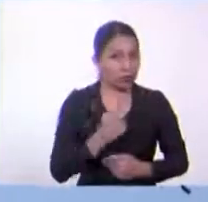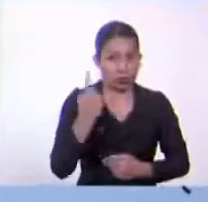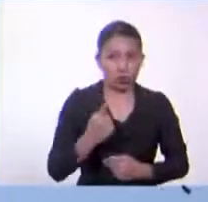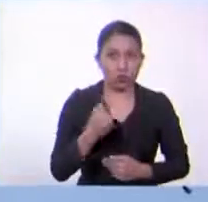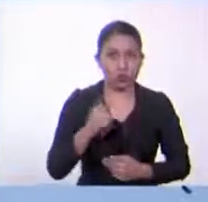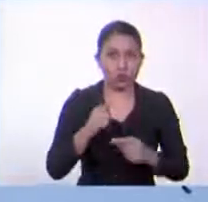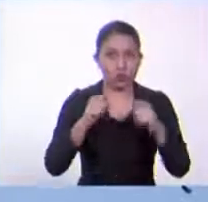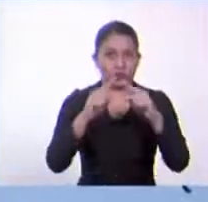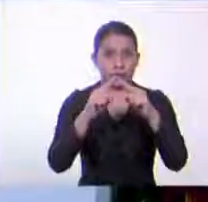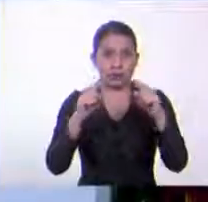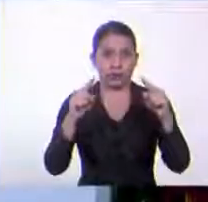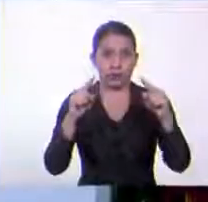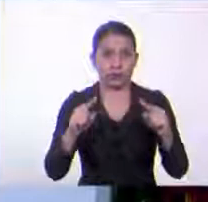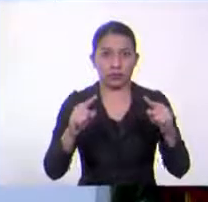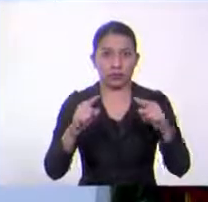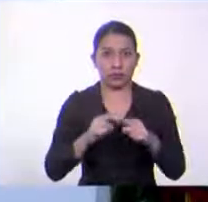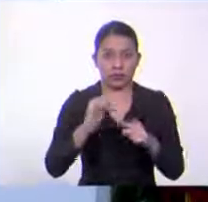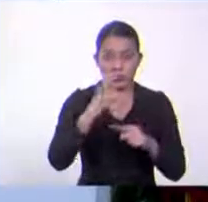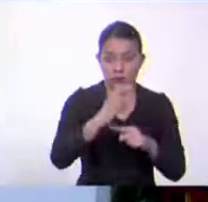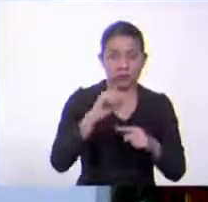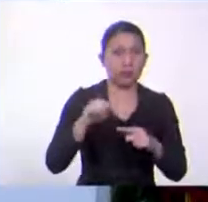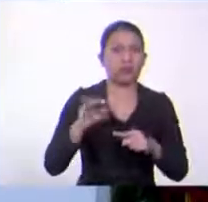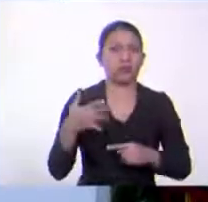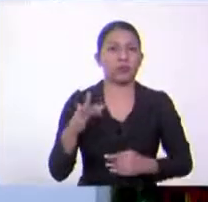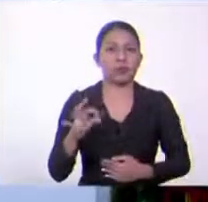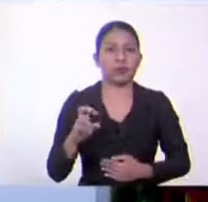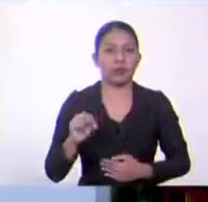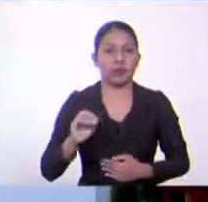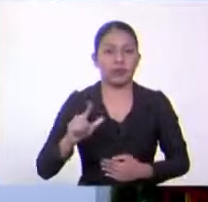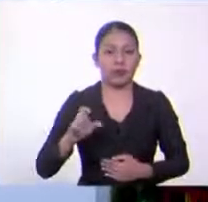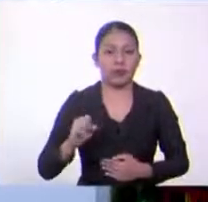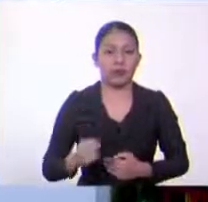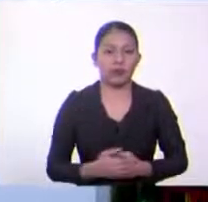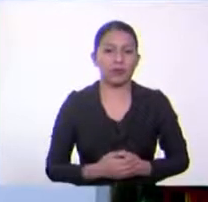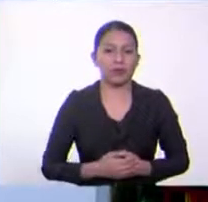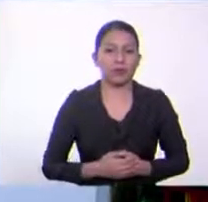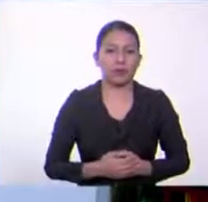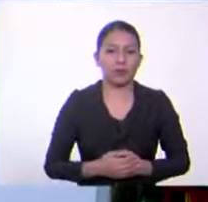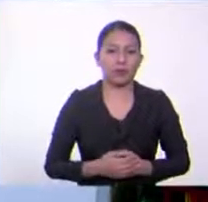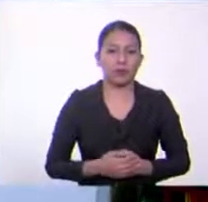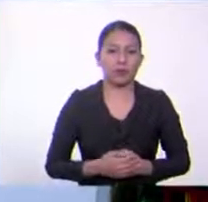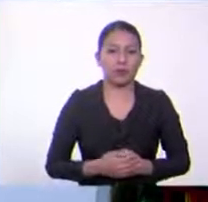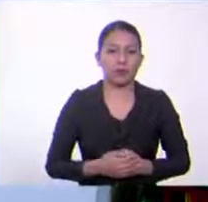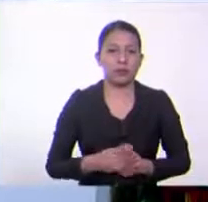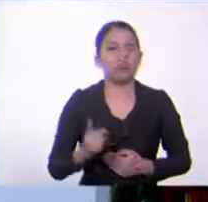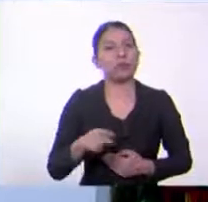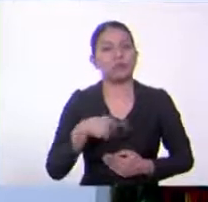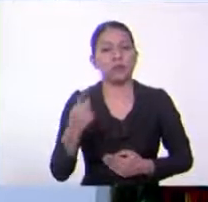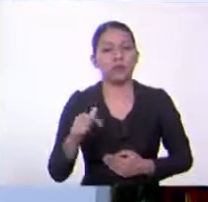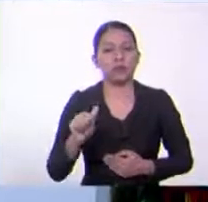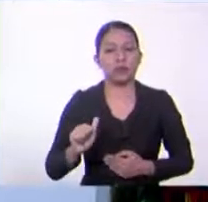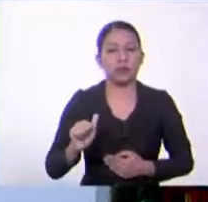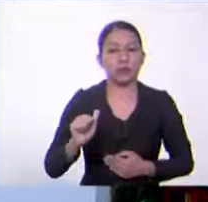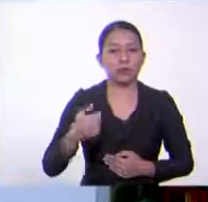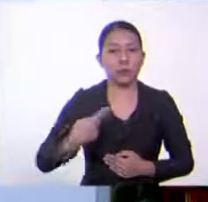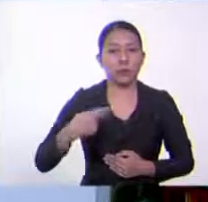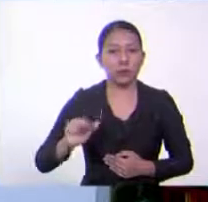de la familia de los fenoles. Muy bien. Por último, tenemos los aluros de